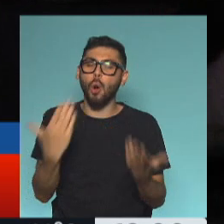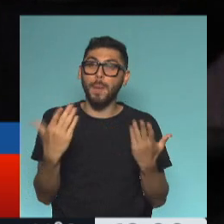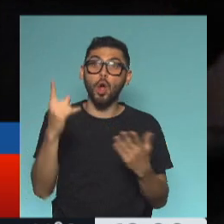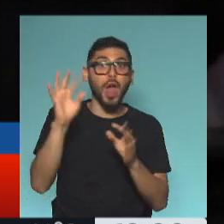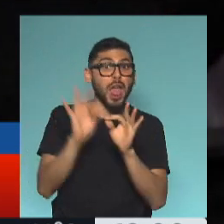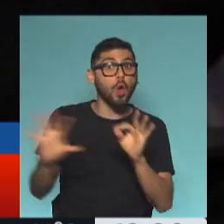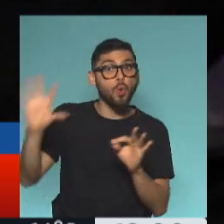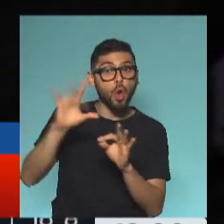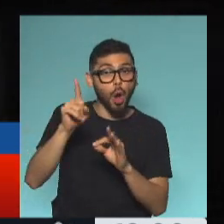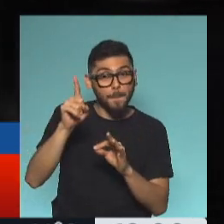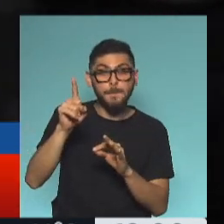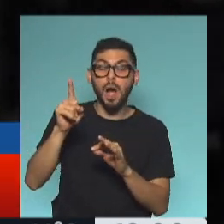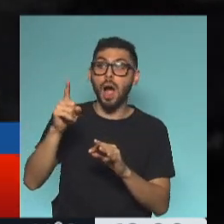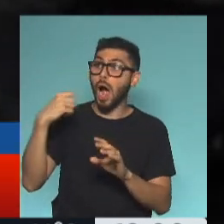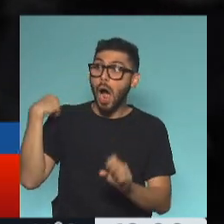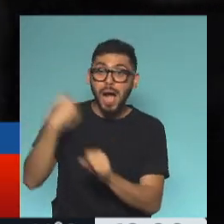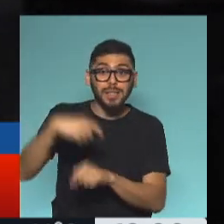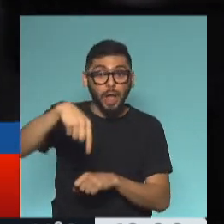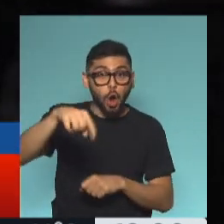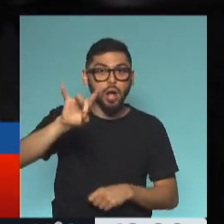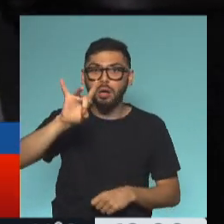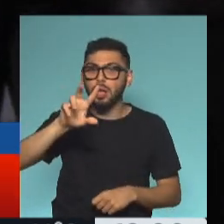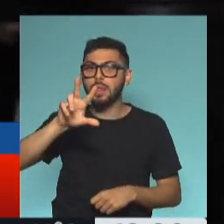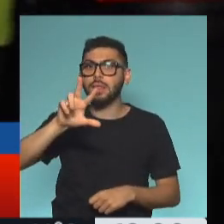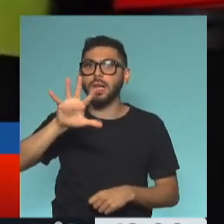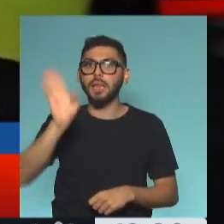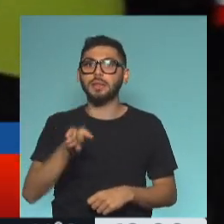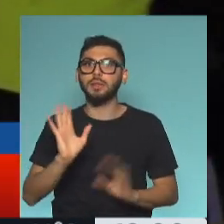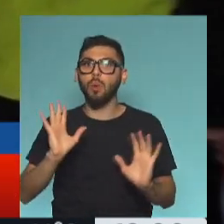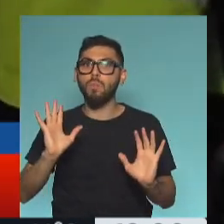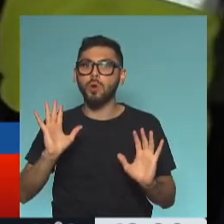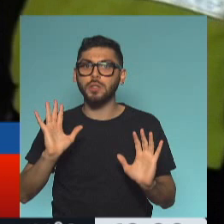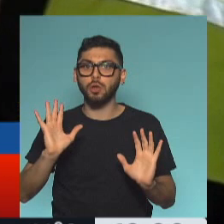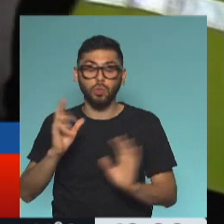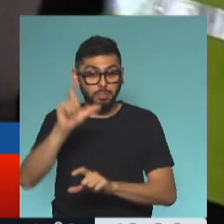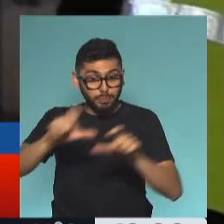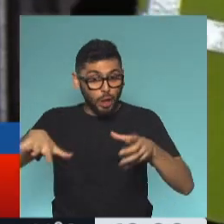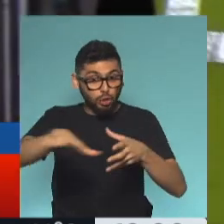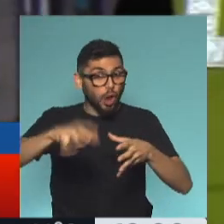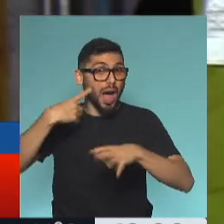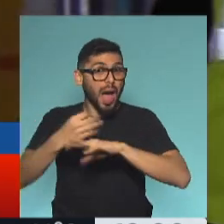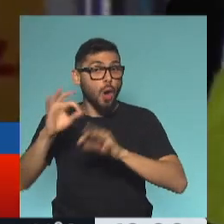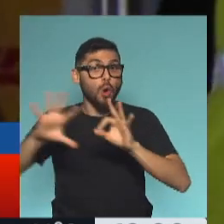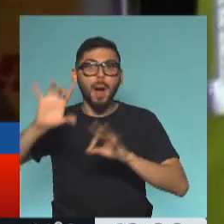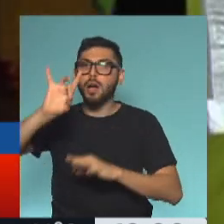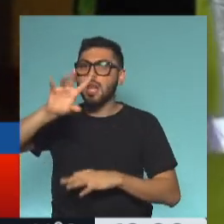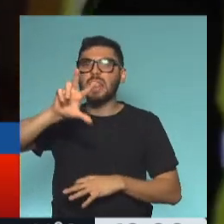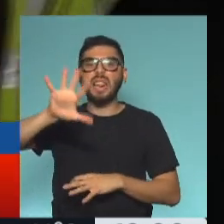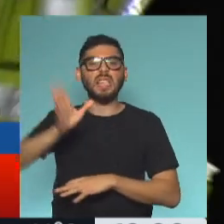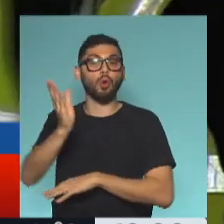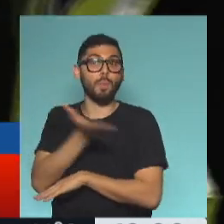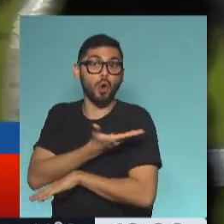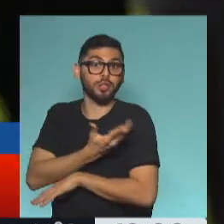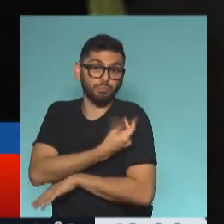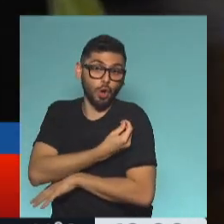Europa, por ejemplo, se vacunó hasta el momento al 35% para dar dimensión de la importancia del nivel de vacunación que se viene llevando